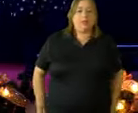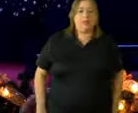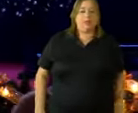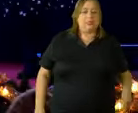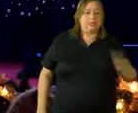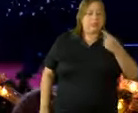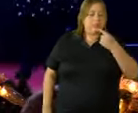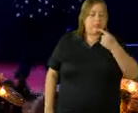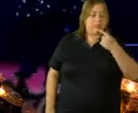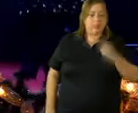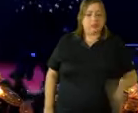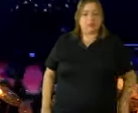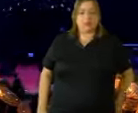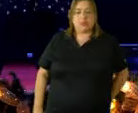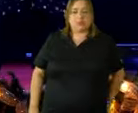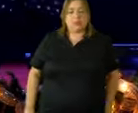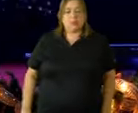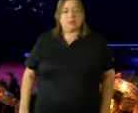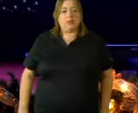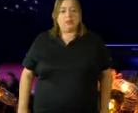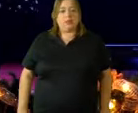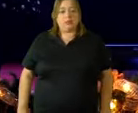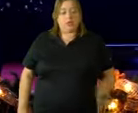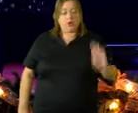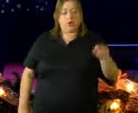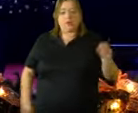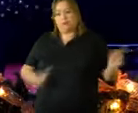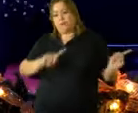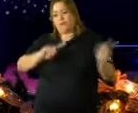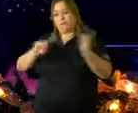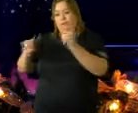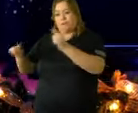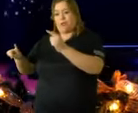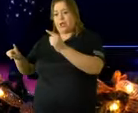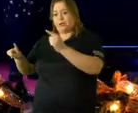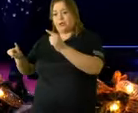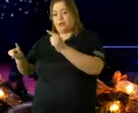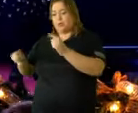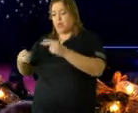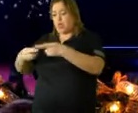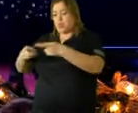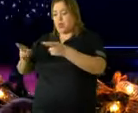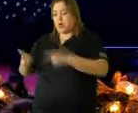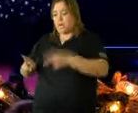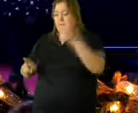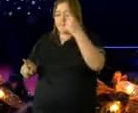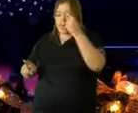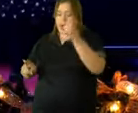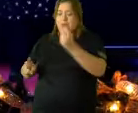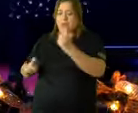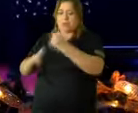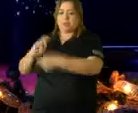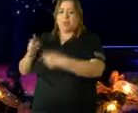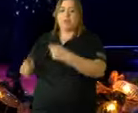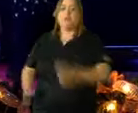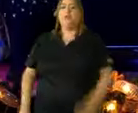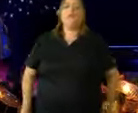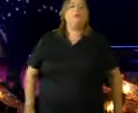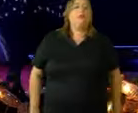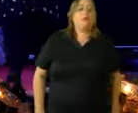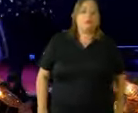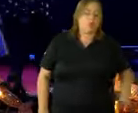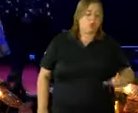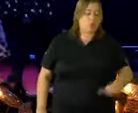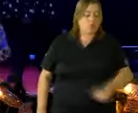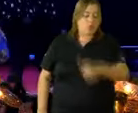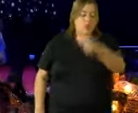mesa. Mientras ellos van al salón, que le vamos a entregar unos detallitos. Pon otro lugar